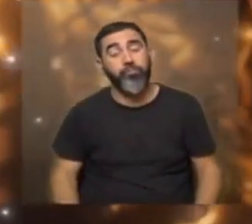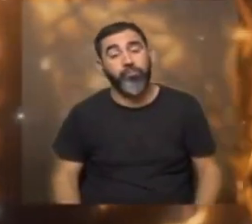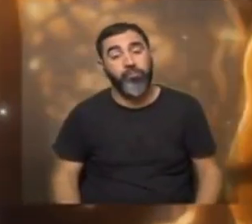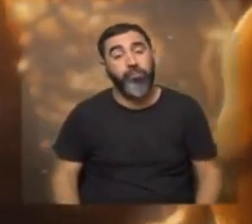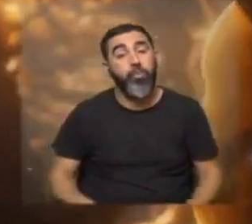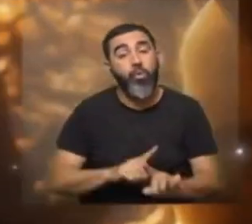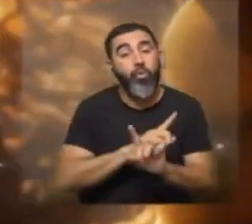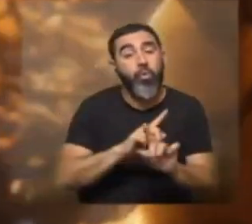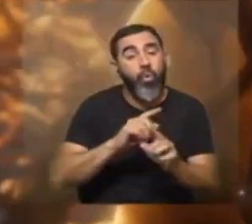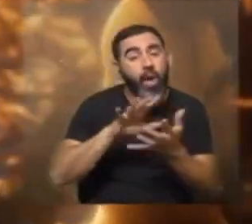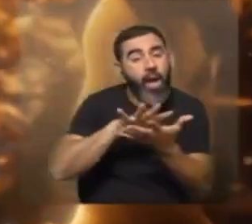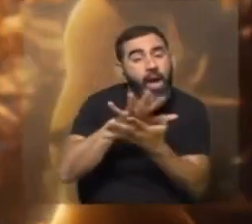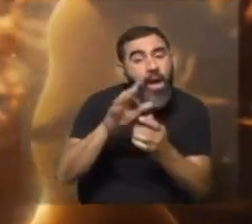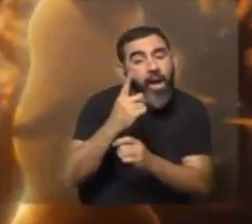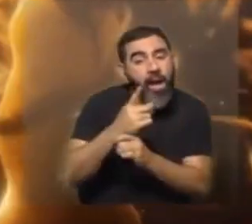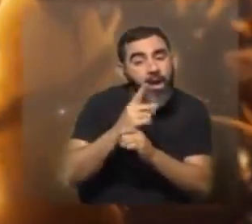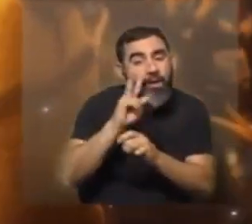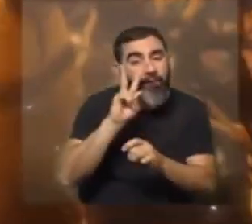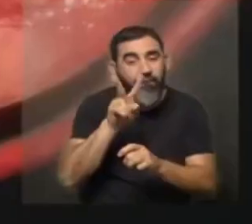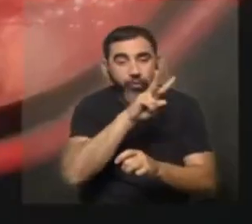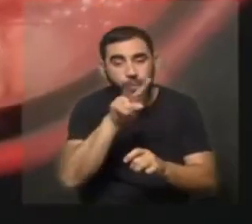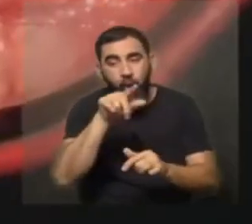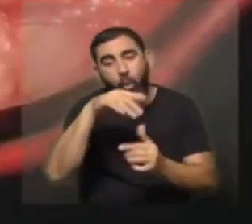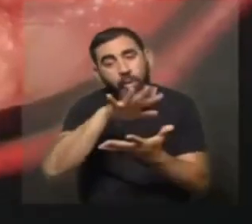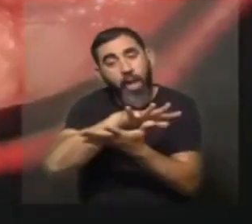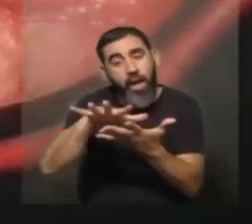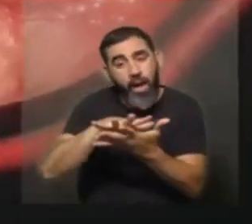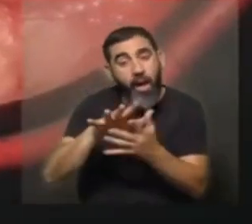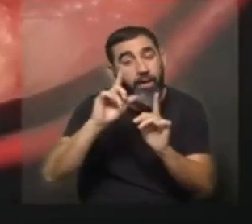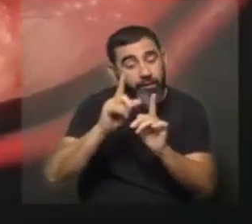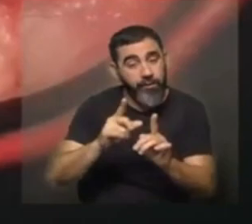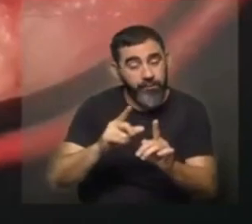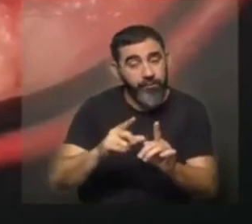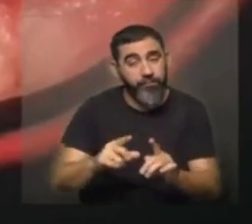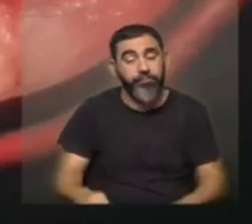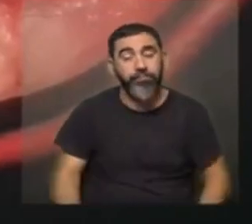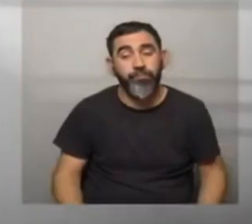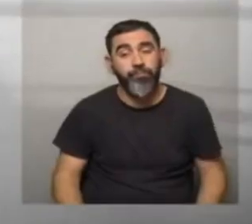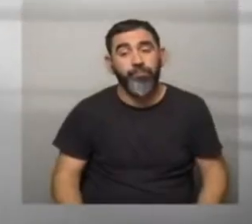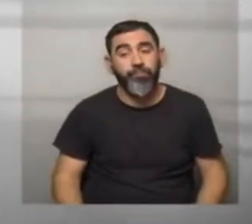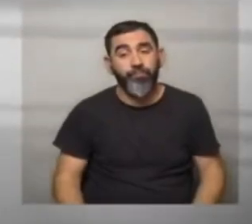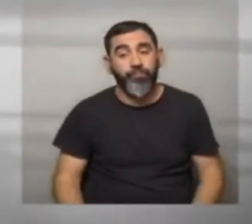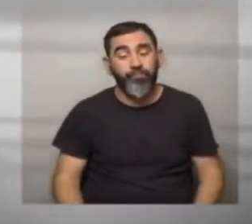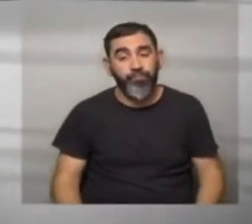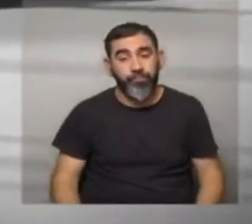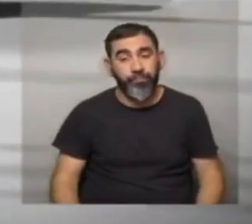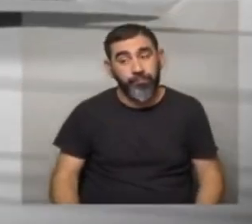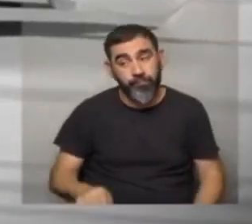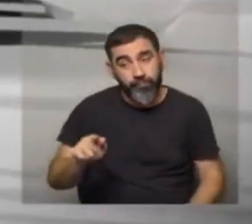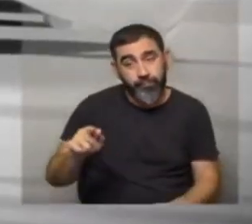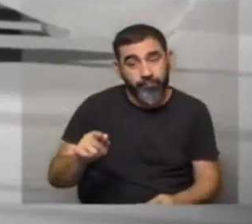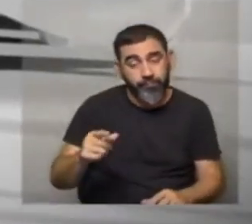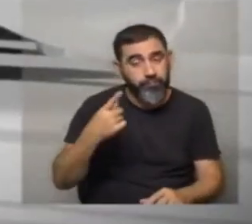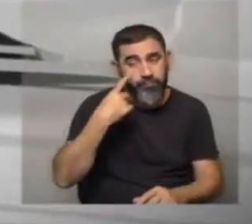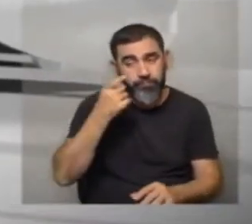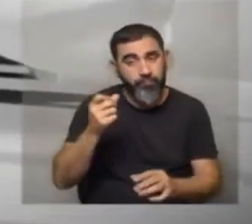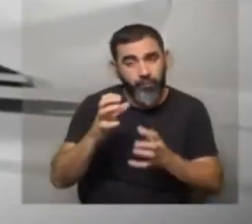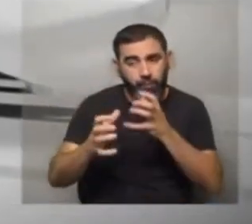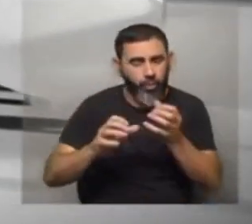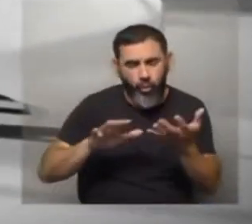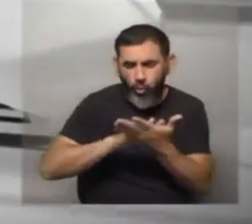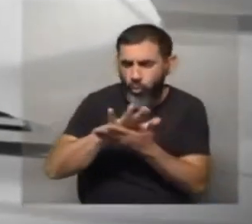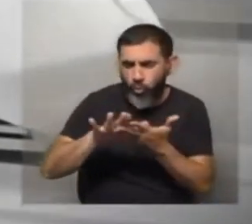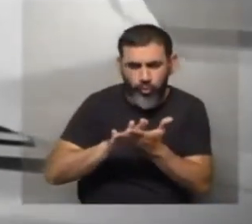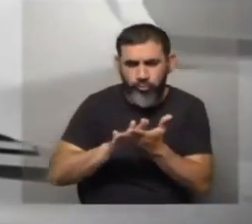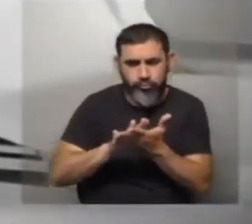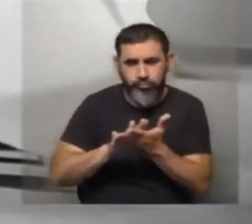en el área primaria visual, sino en otra de las áreas secundarias, que es el área C4. En este caso no se distingue ningún color, es como